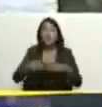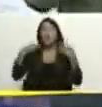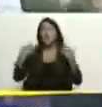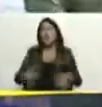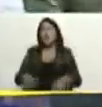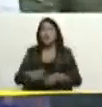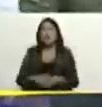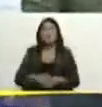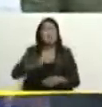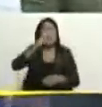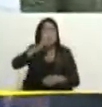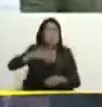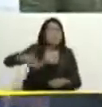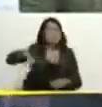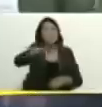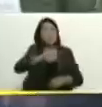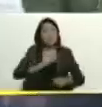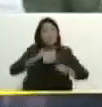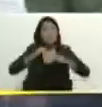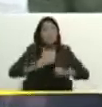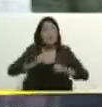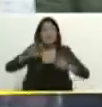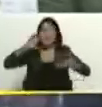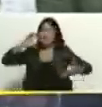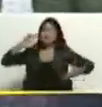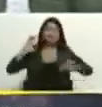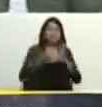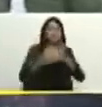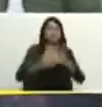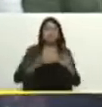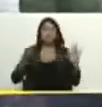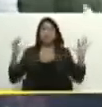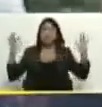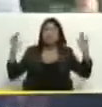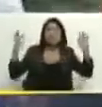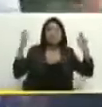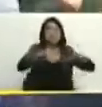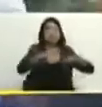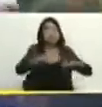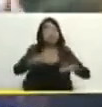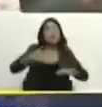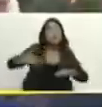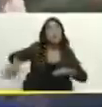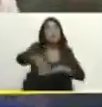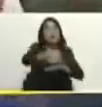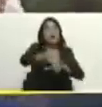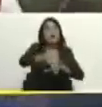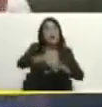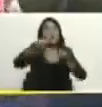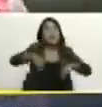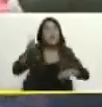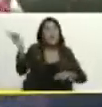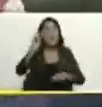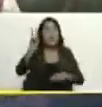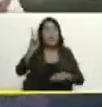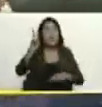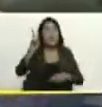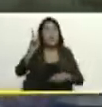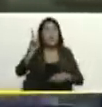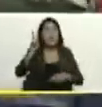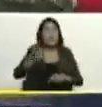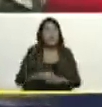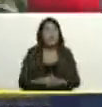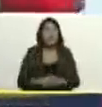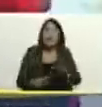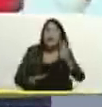chispa de la rebelión popular. Prendieron la chispa de la insurrección popular de este pueblo.